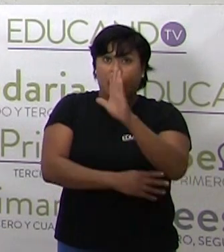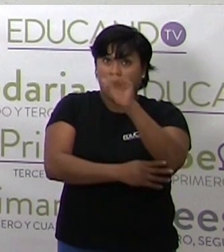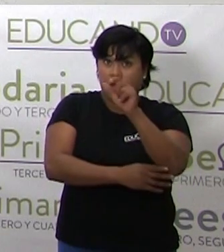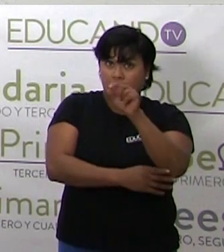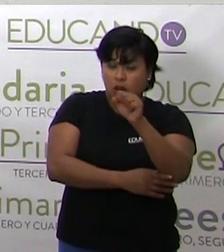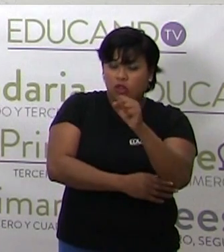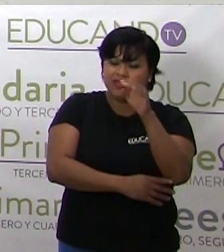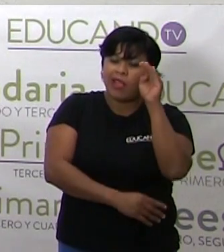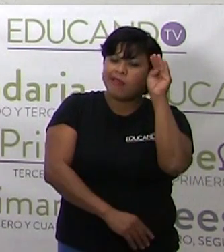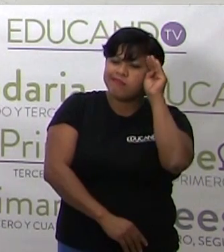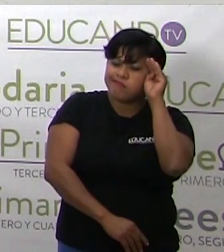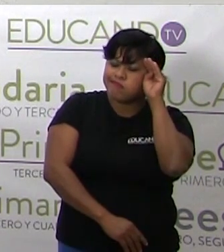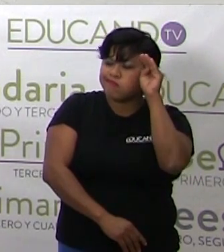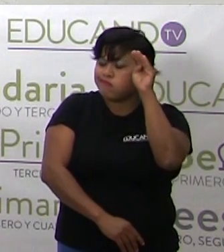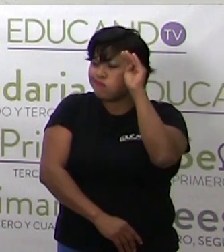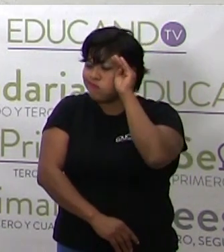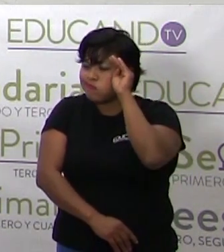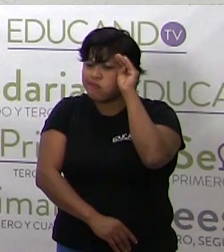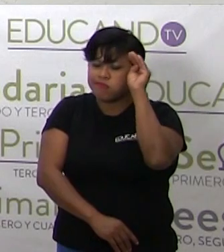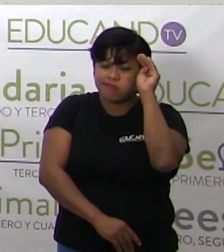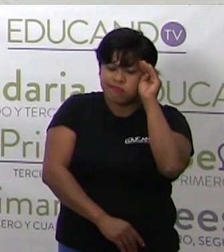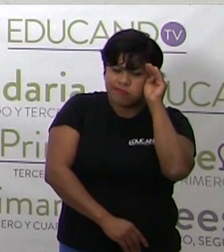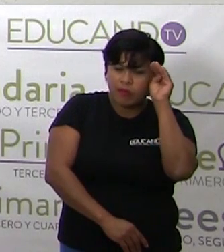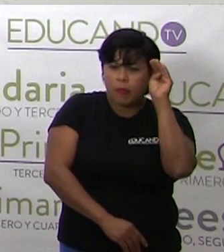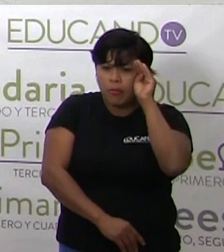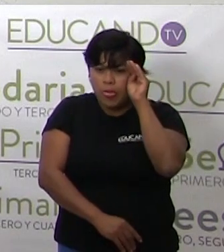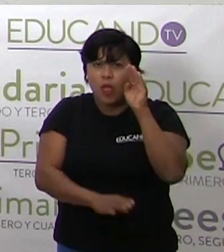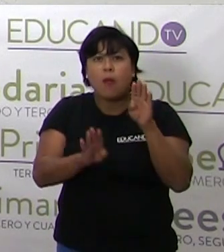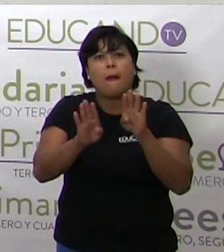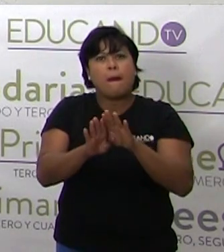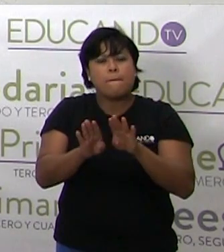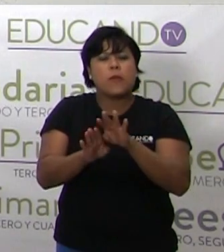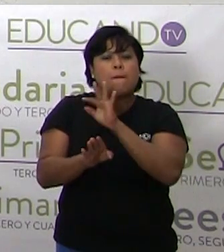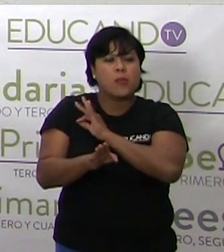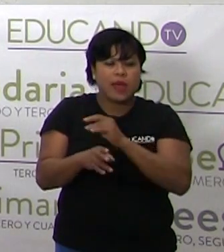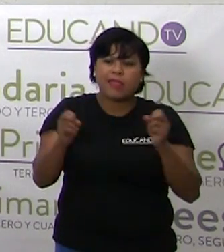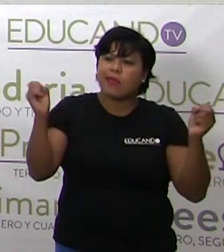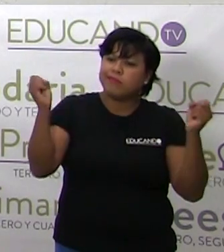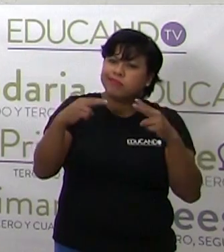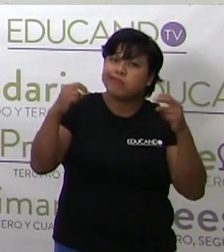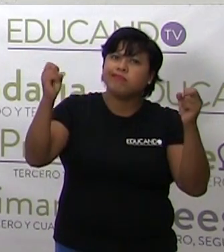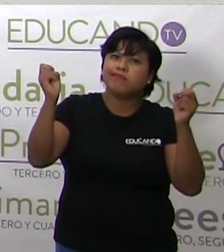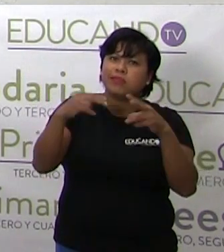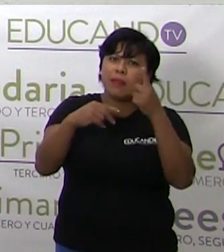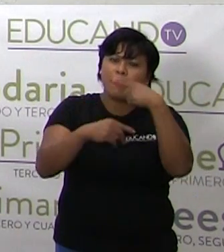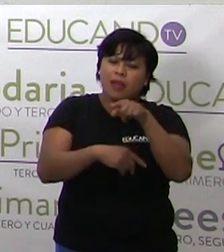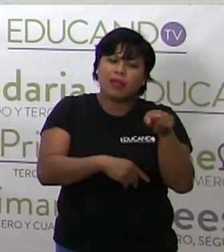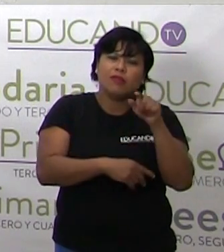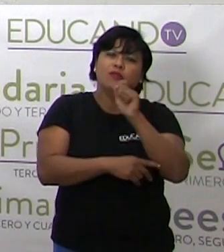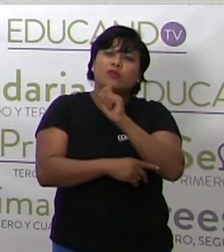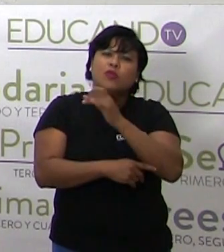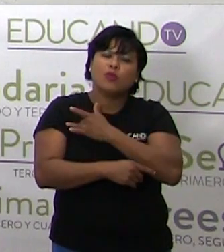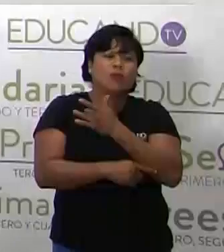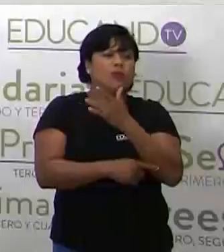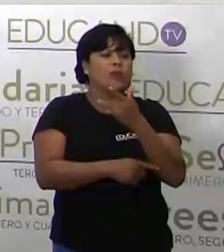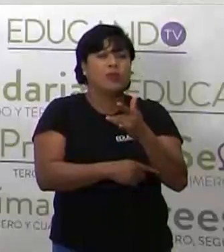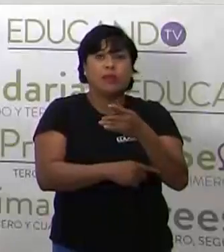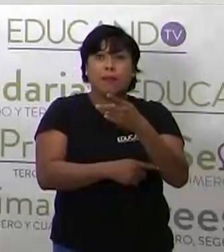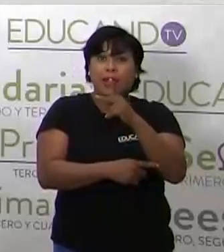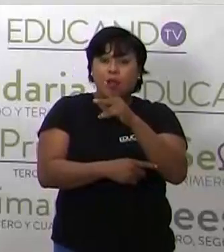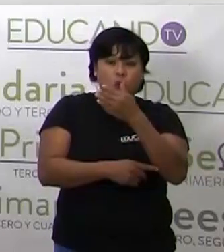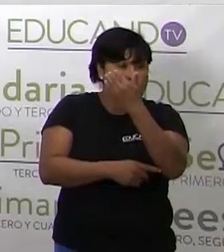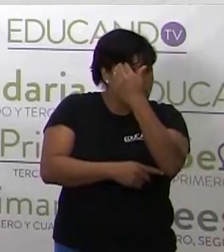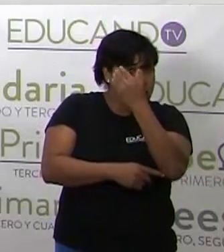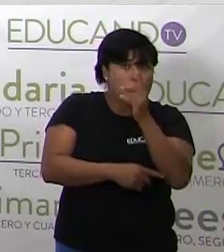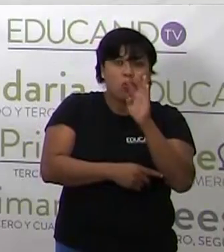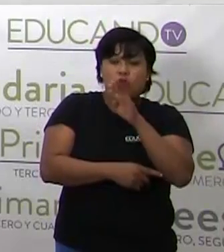Carlos pensó y pensó cómo poder seguir viendo a su amada sin que su